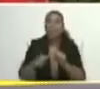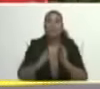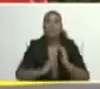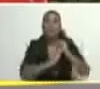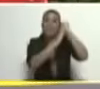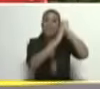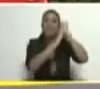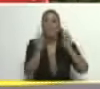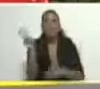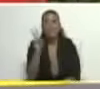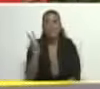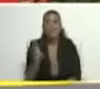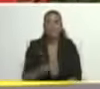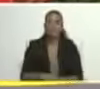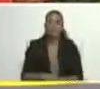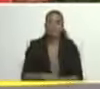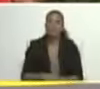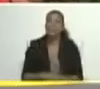este país. Por ende,